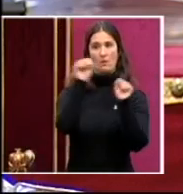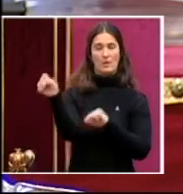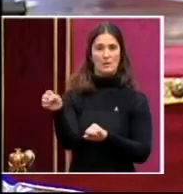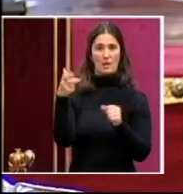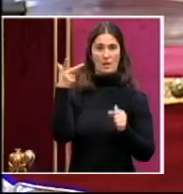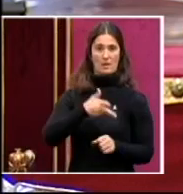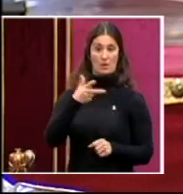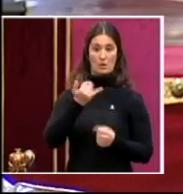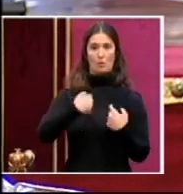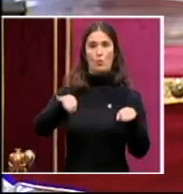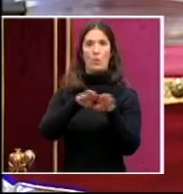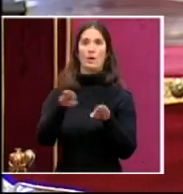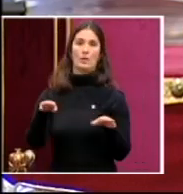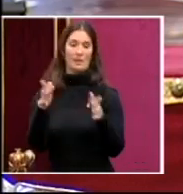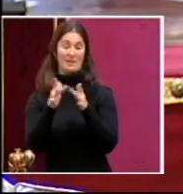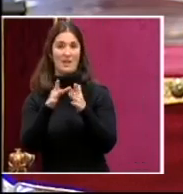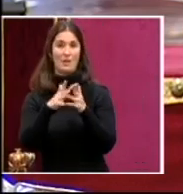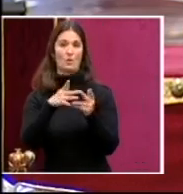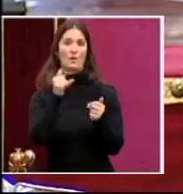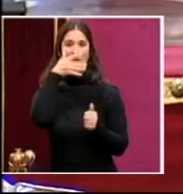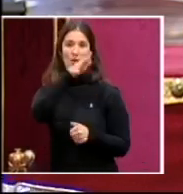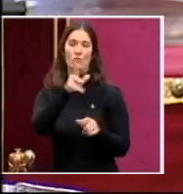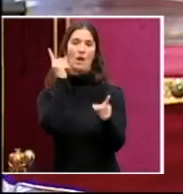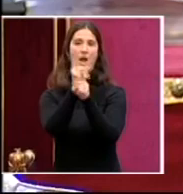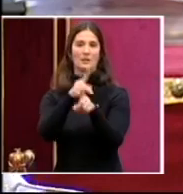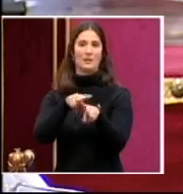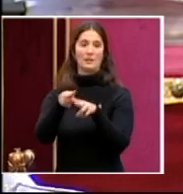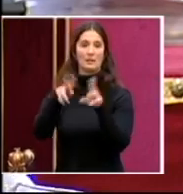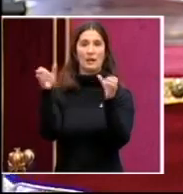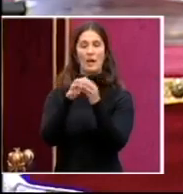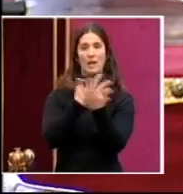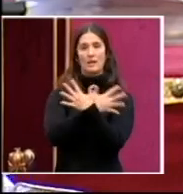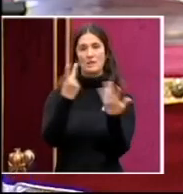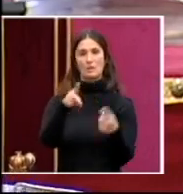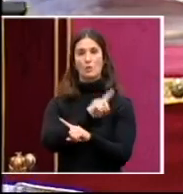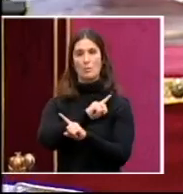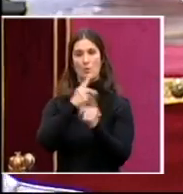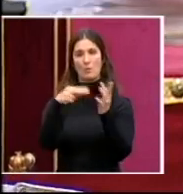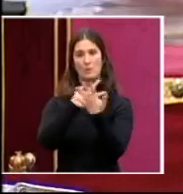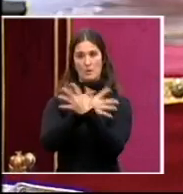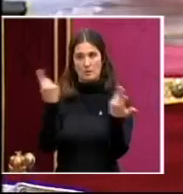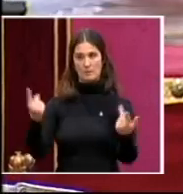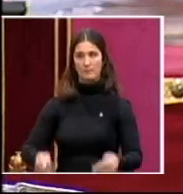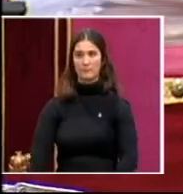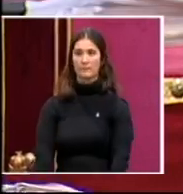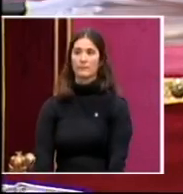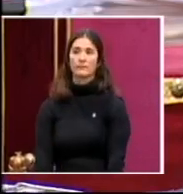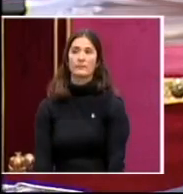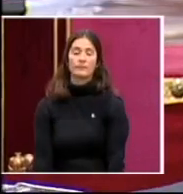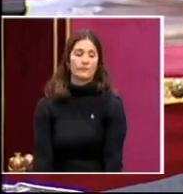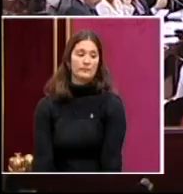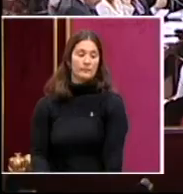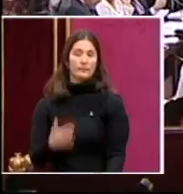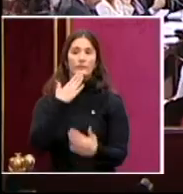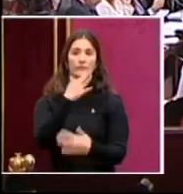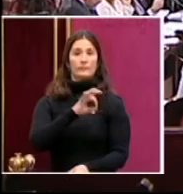derechos e igualdad de trato y denuncia del antigitanismo. Granada, 17 de noviembre de 2016. Muchas gracias,